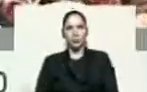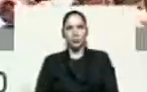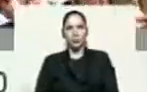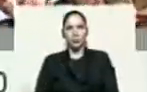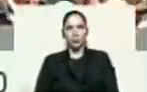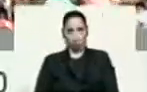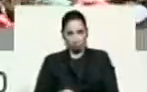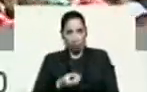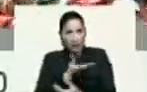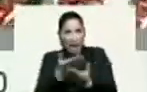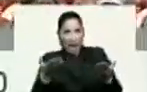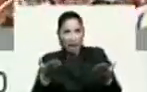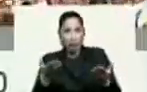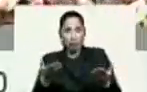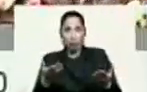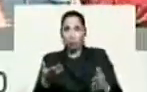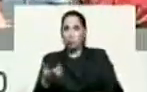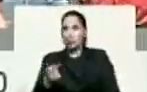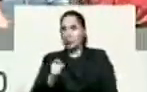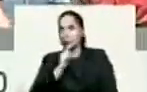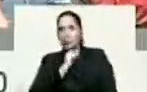Ellos son tercos y no entienden.